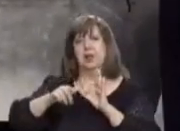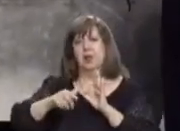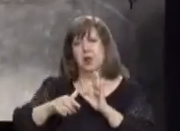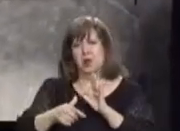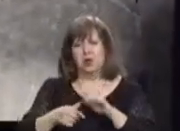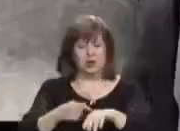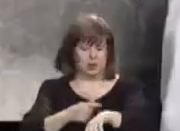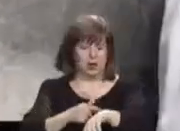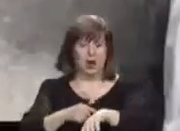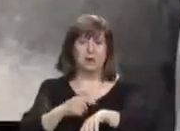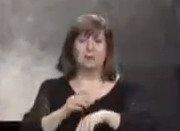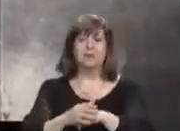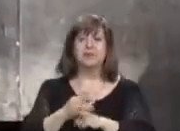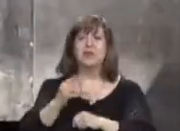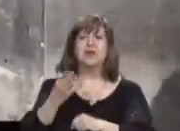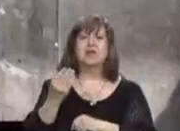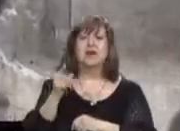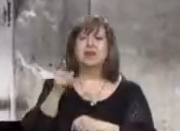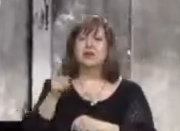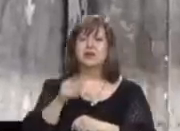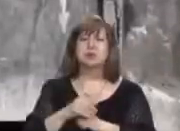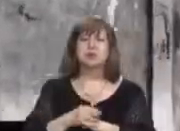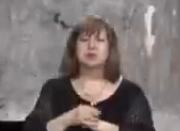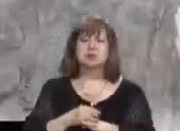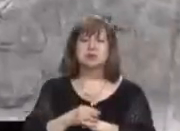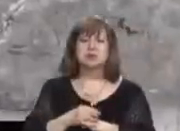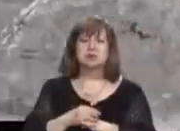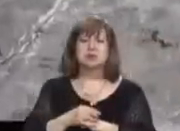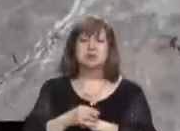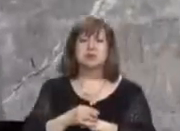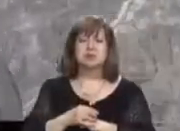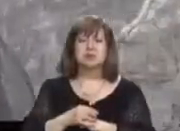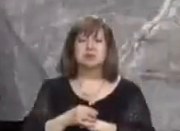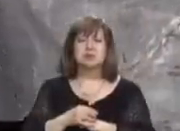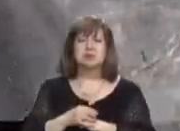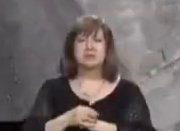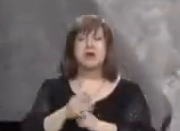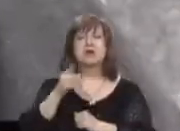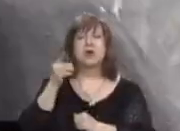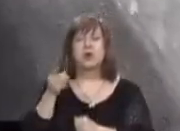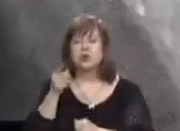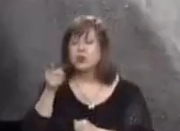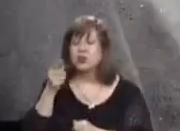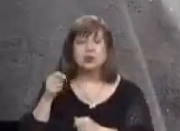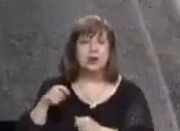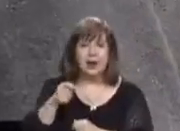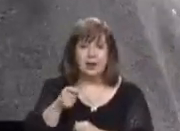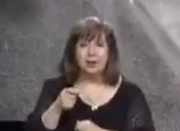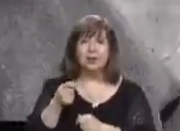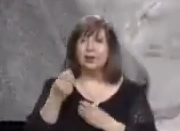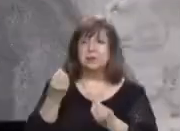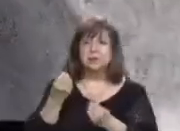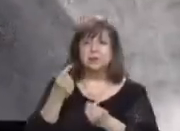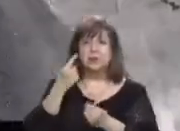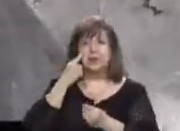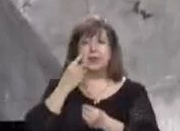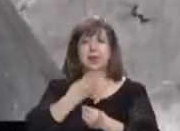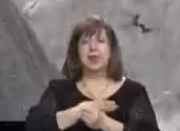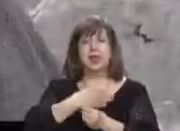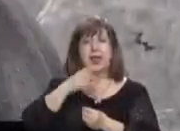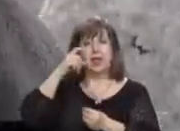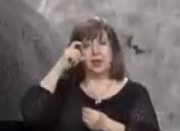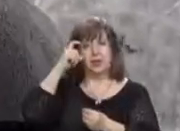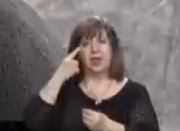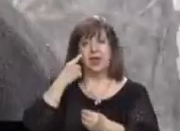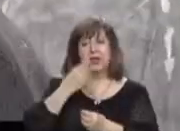lento. ¿Qué le falta a usted? No, nada, ahora estoy poniendo. No, digo, ¿qué le falta gestionar porque viene por el nuevo IFE, ¿no? Claro,